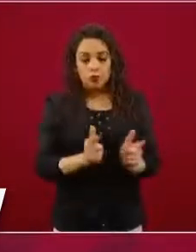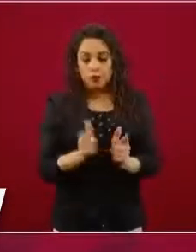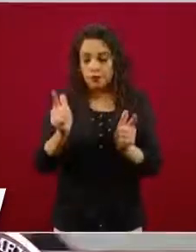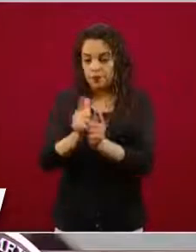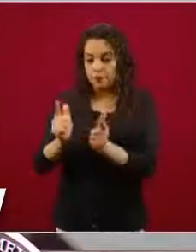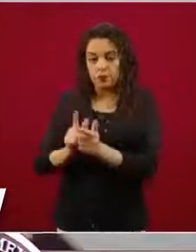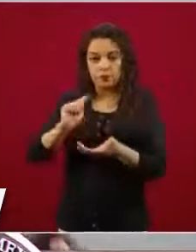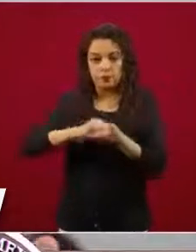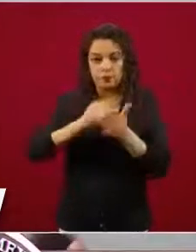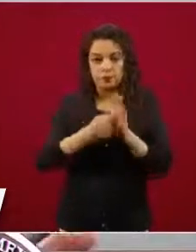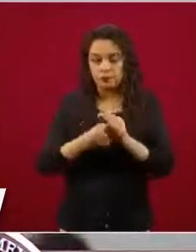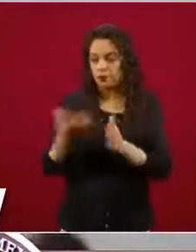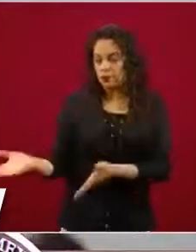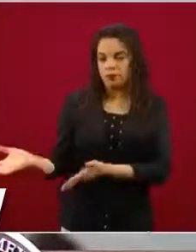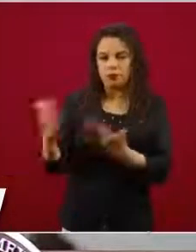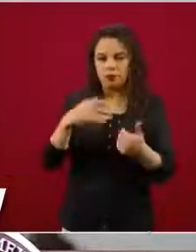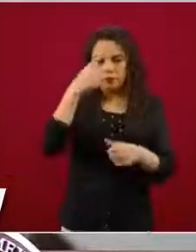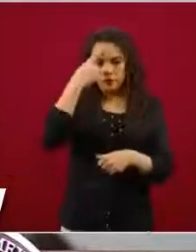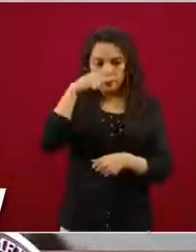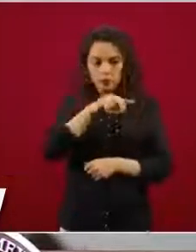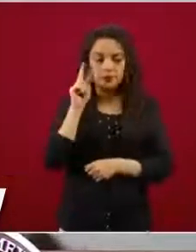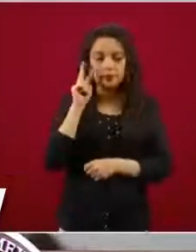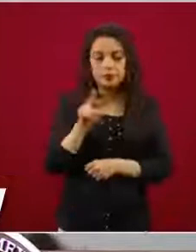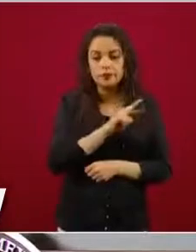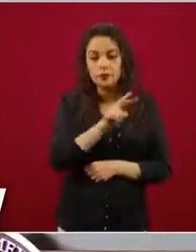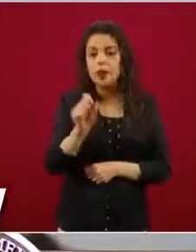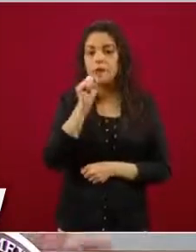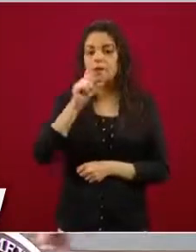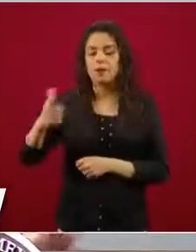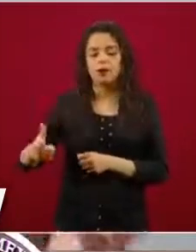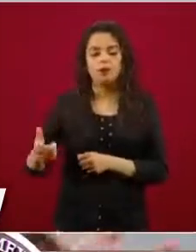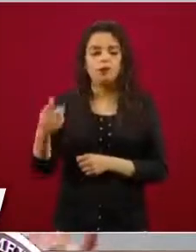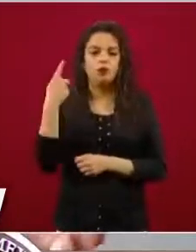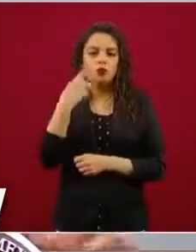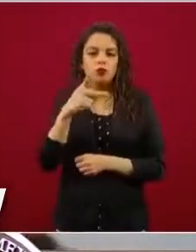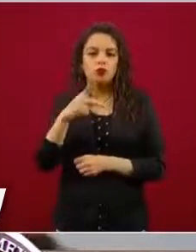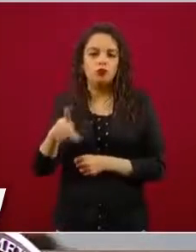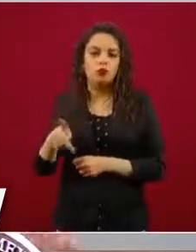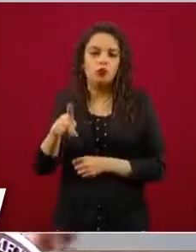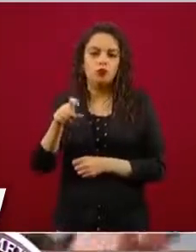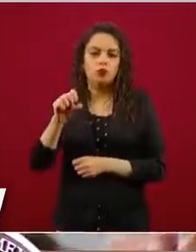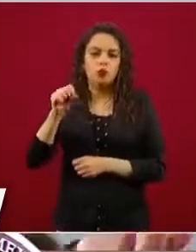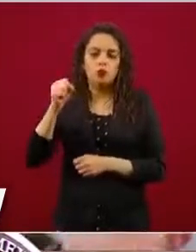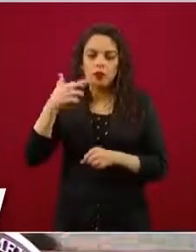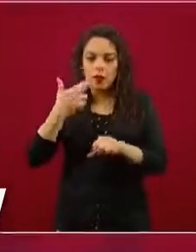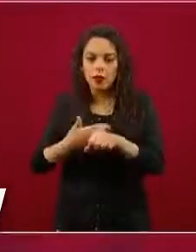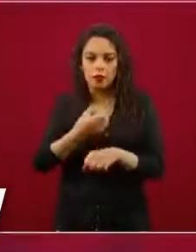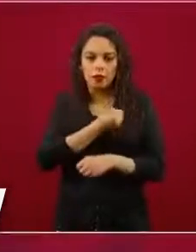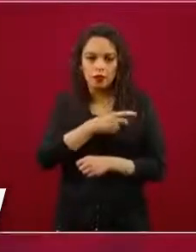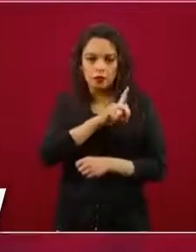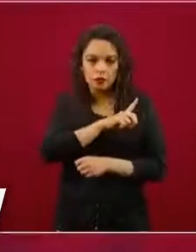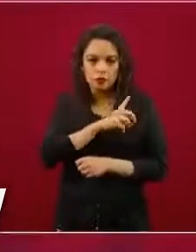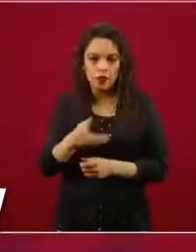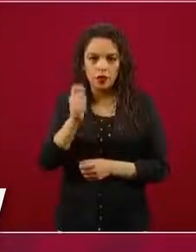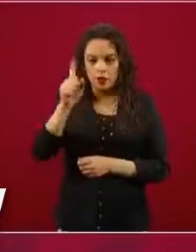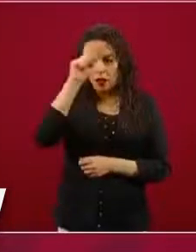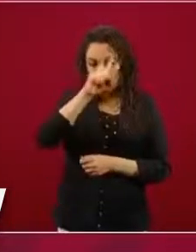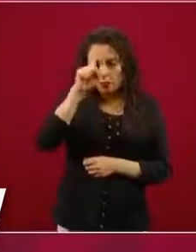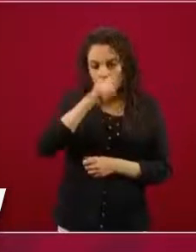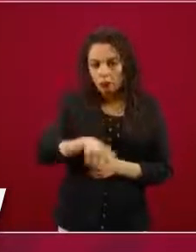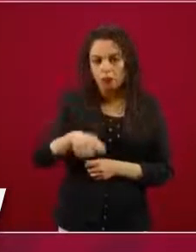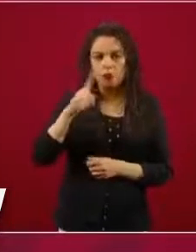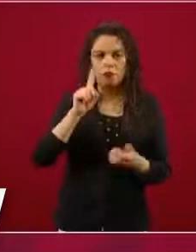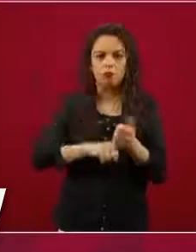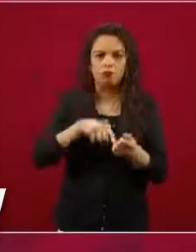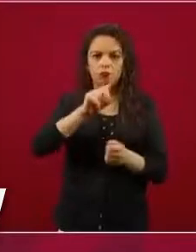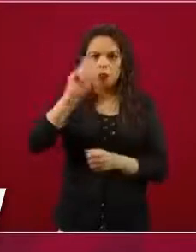técnicos, desde luego a las secretarias y secretarios de salud, a sus grupos de asesoría, incluso académica o científica.